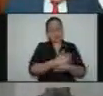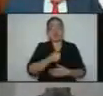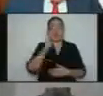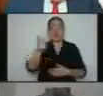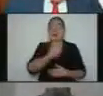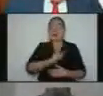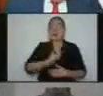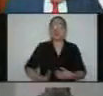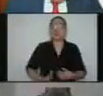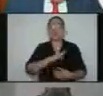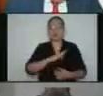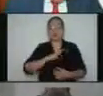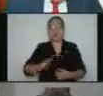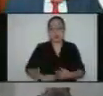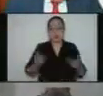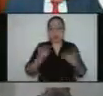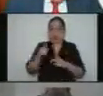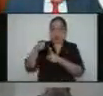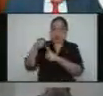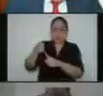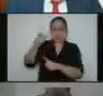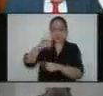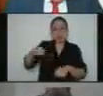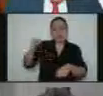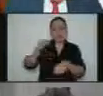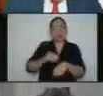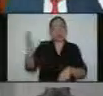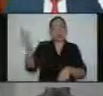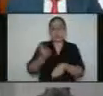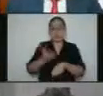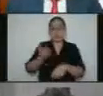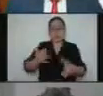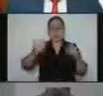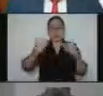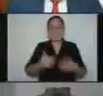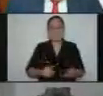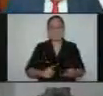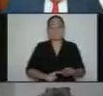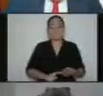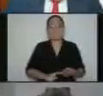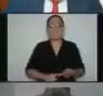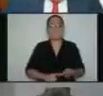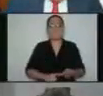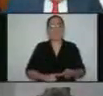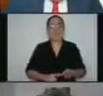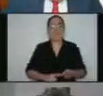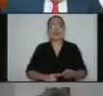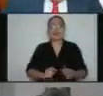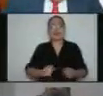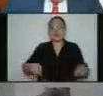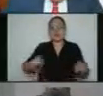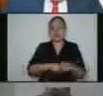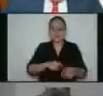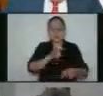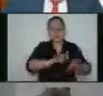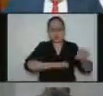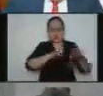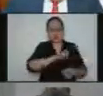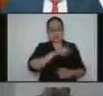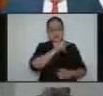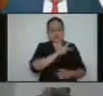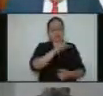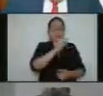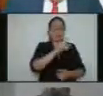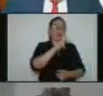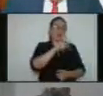presidenta municipal para imponer la sanción correspondiente. Vincular a las productoras Pocket y